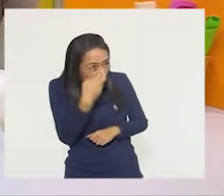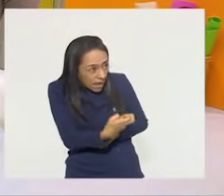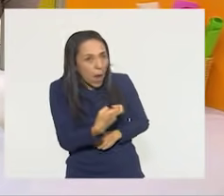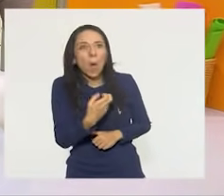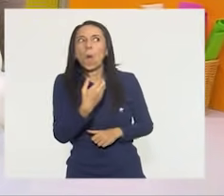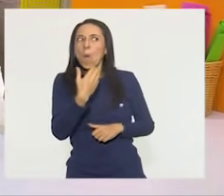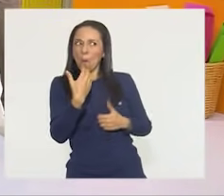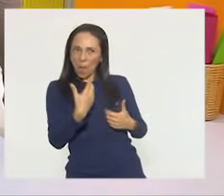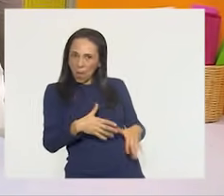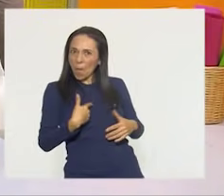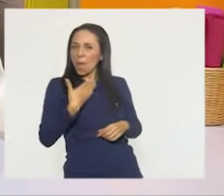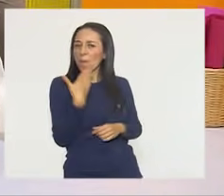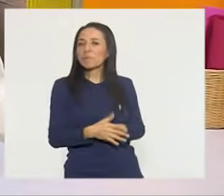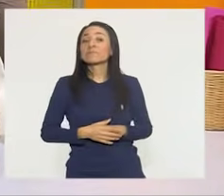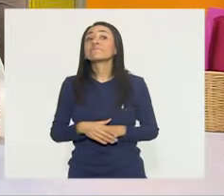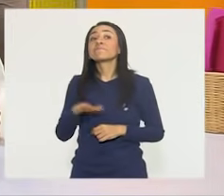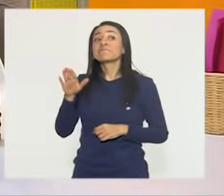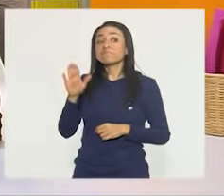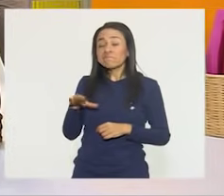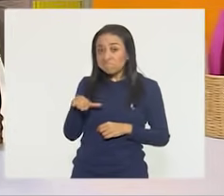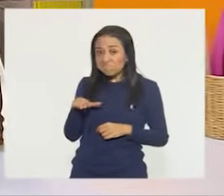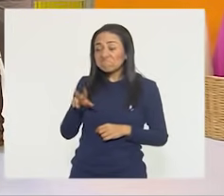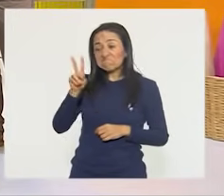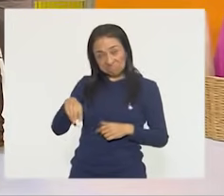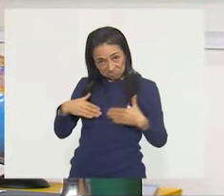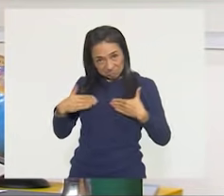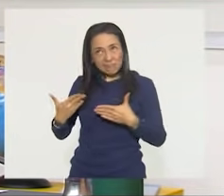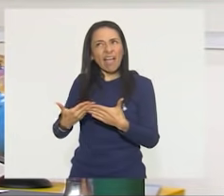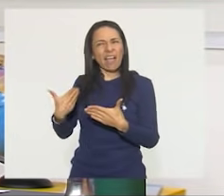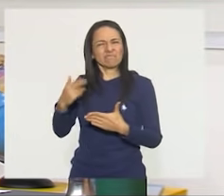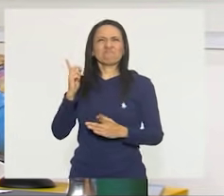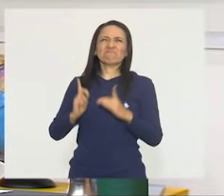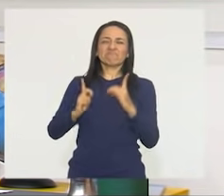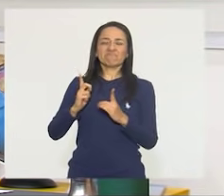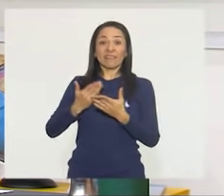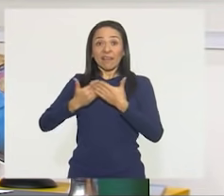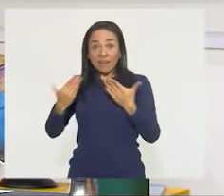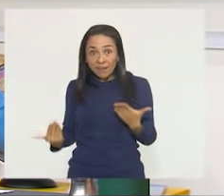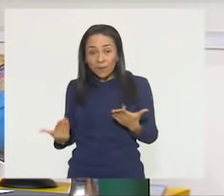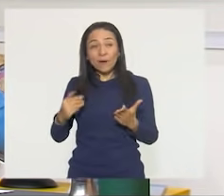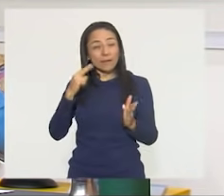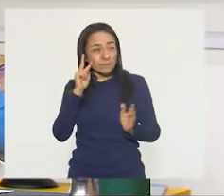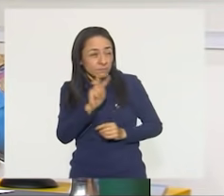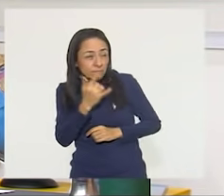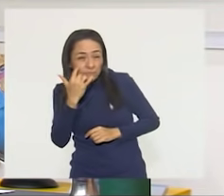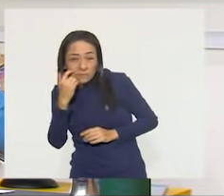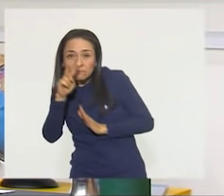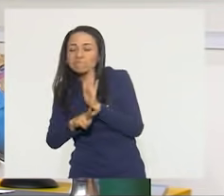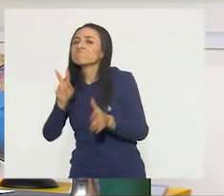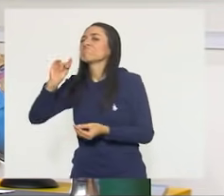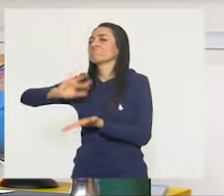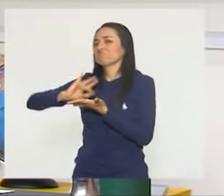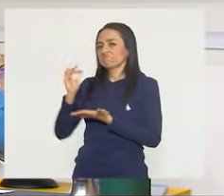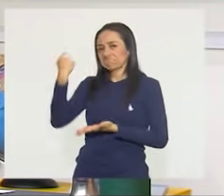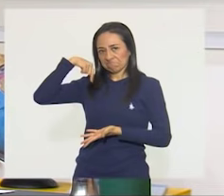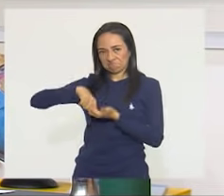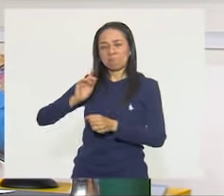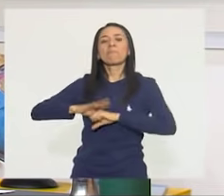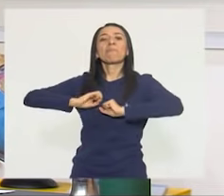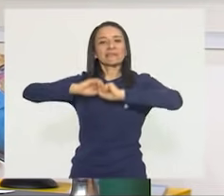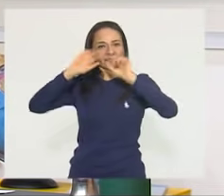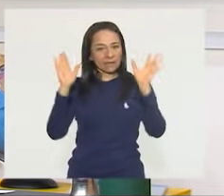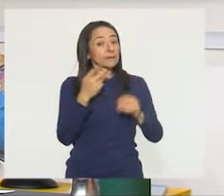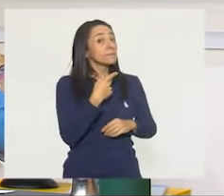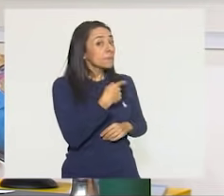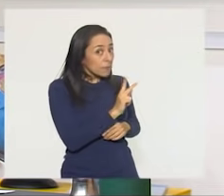Omar, si tenía dudas, con este video me ha quedado mucho más claro. Espero que sí. Pero también hay que recordar algunos temas esenciales del video,